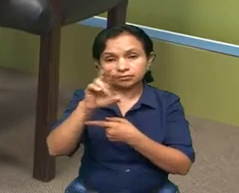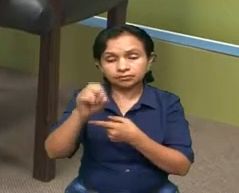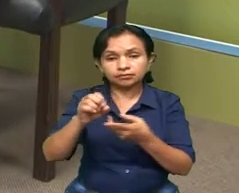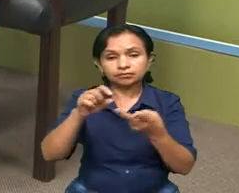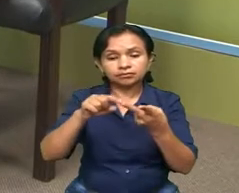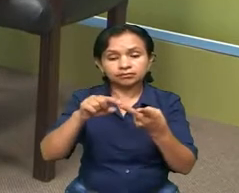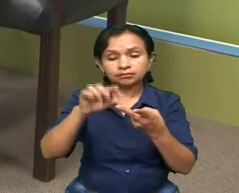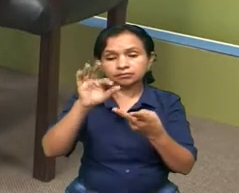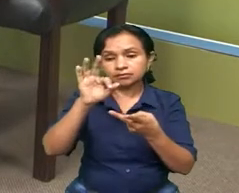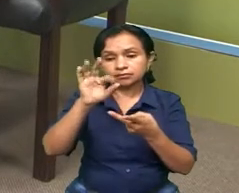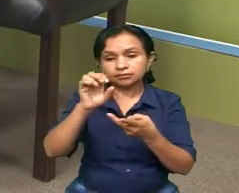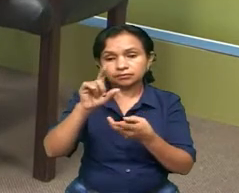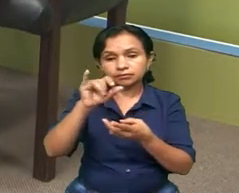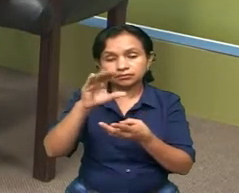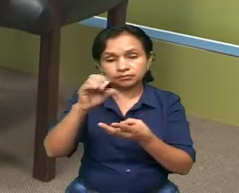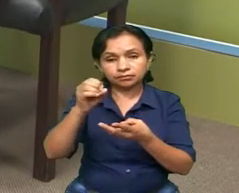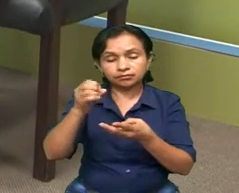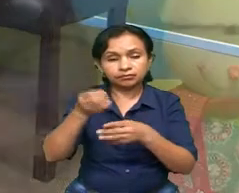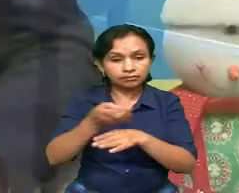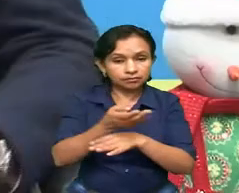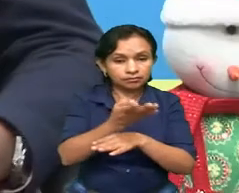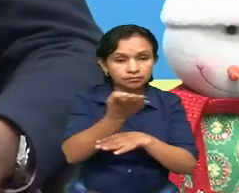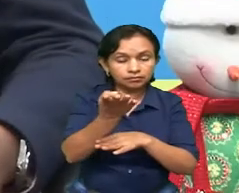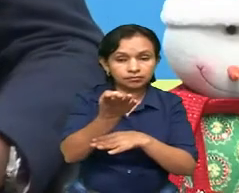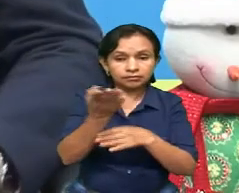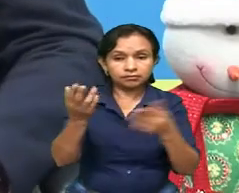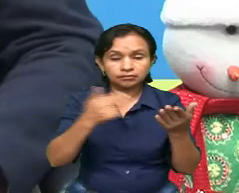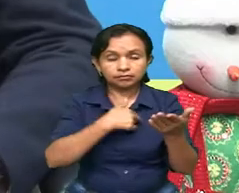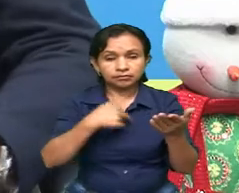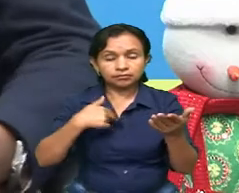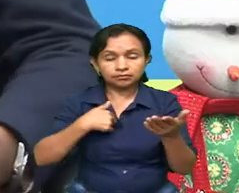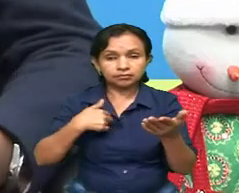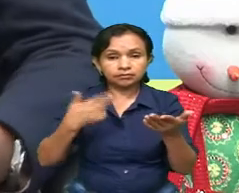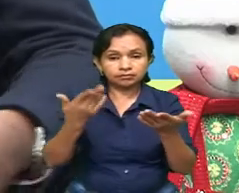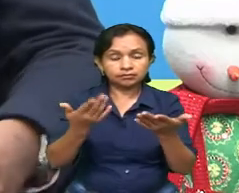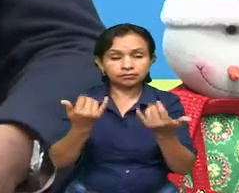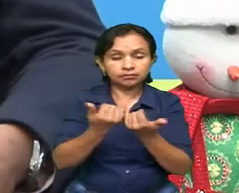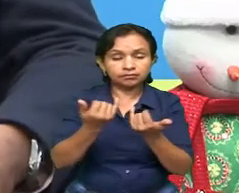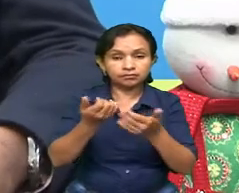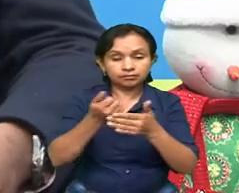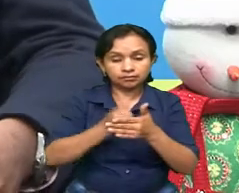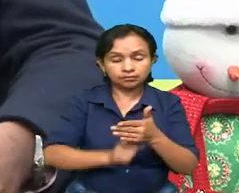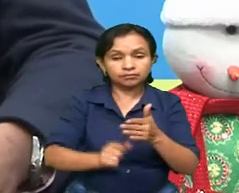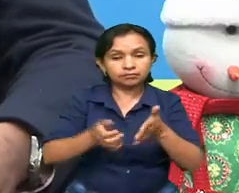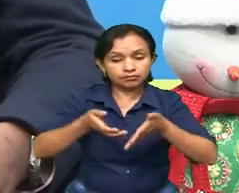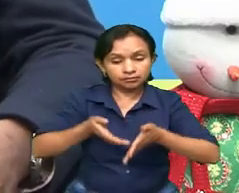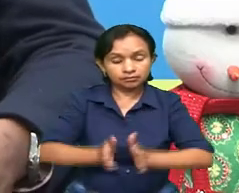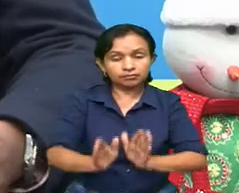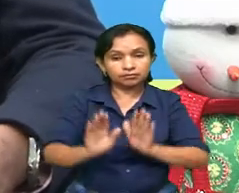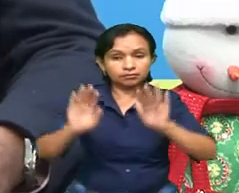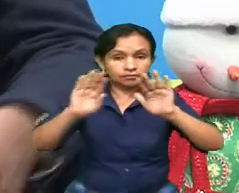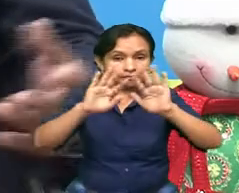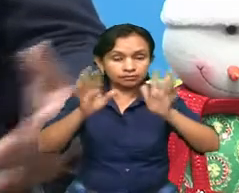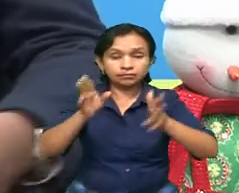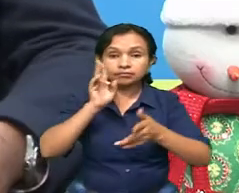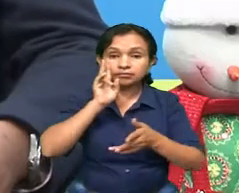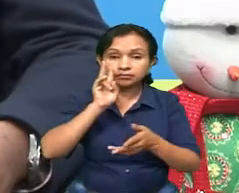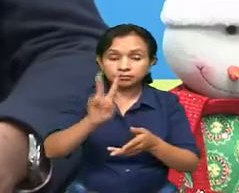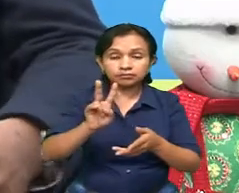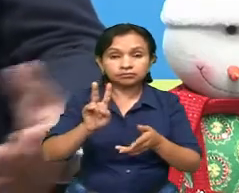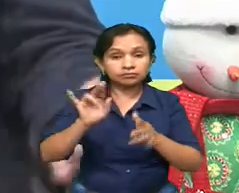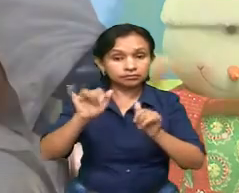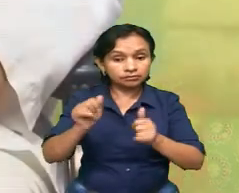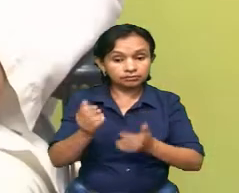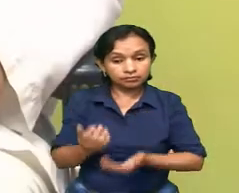Ahora, los últimos consejos que usted da para esta etapa del puerperio, a la mujer que no está viendo, que acaba de dar a